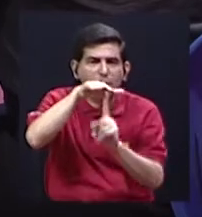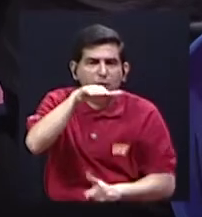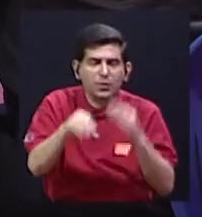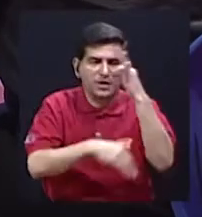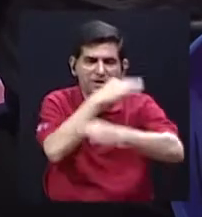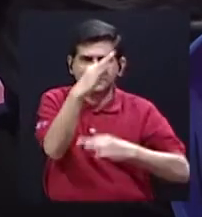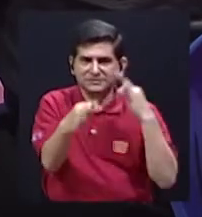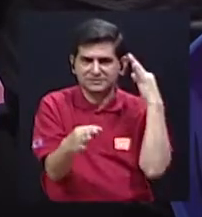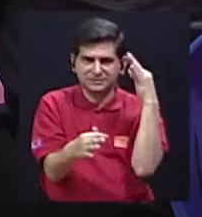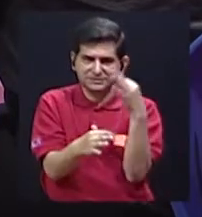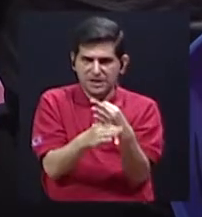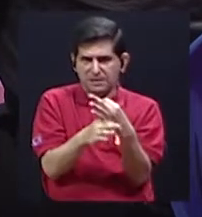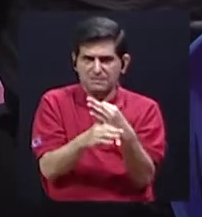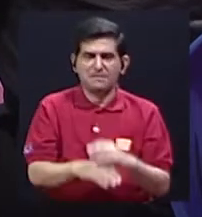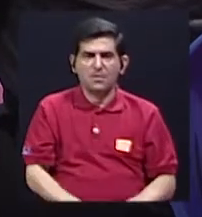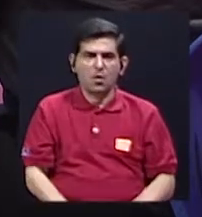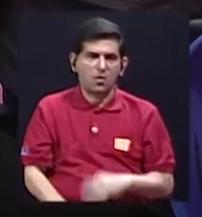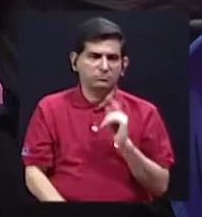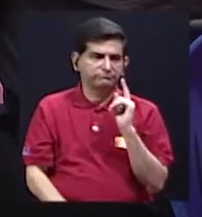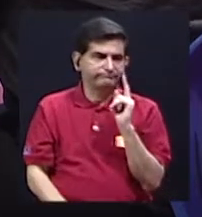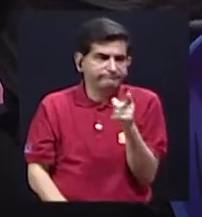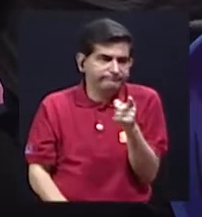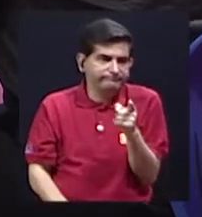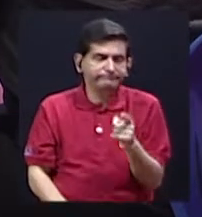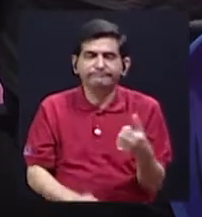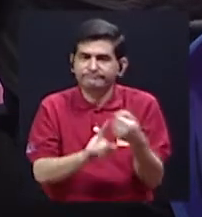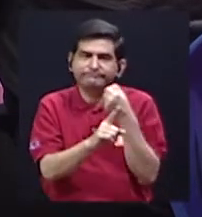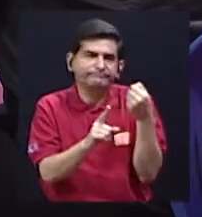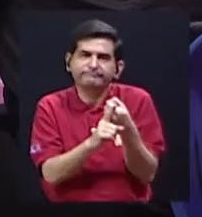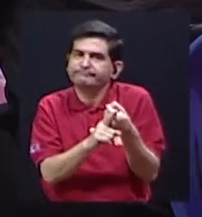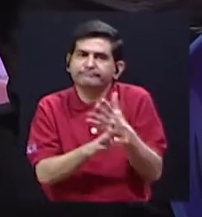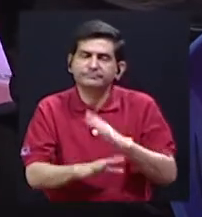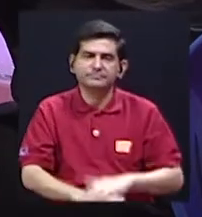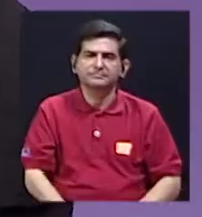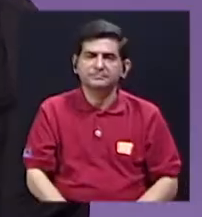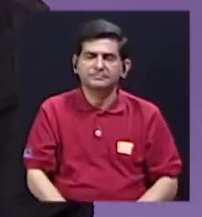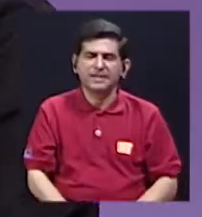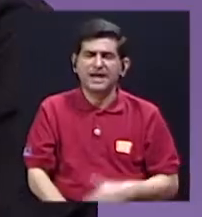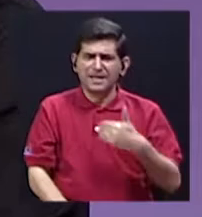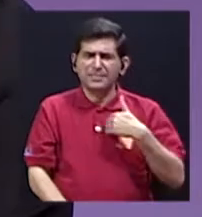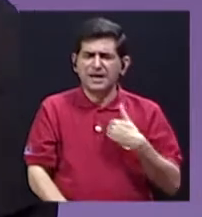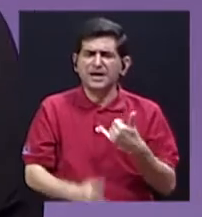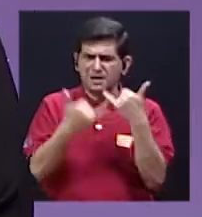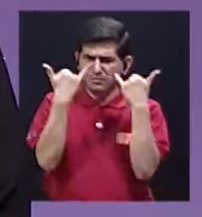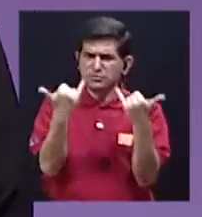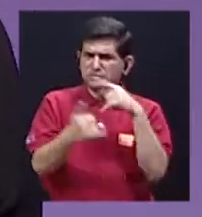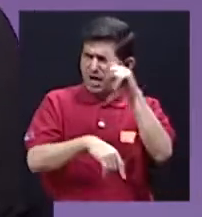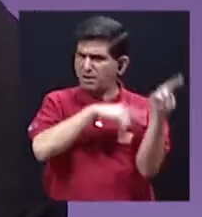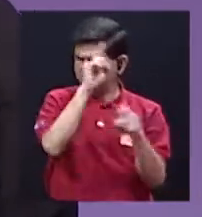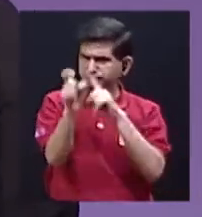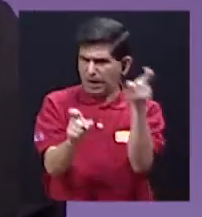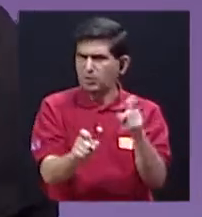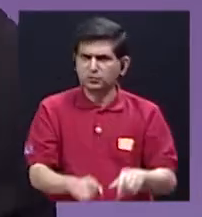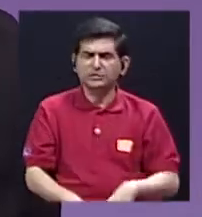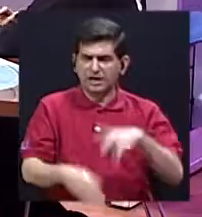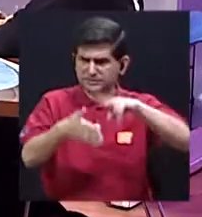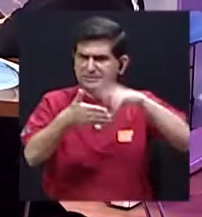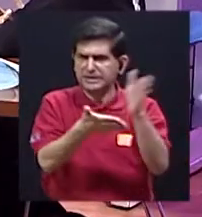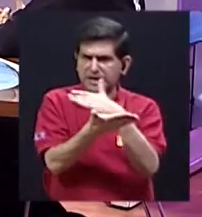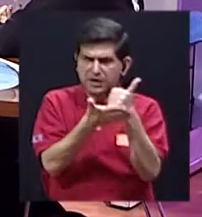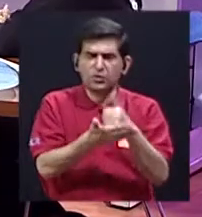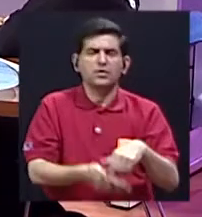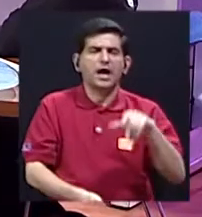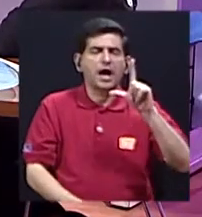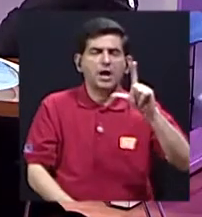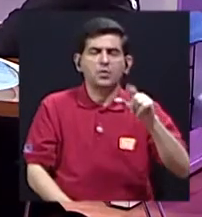tipo de de violencia vea tenemos bastantes preguntas vamos a ir leyendo alguna